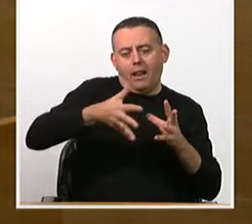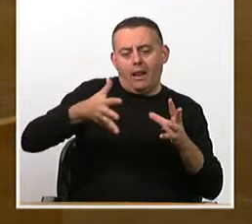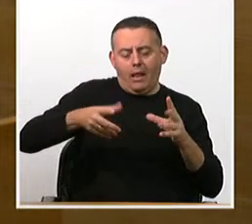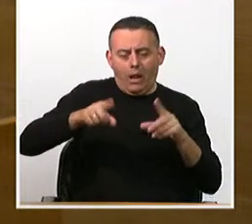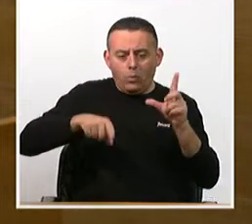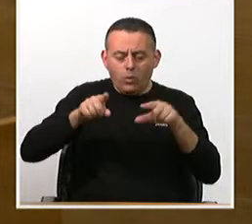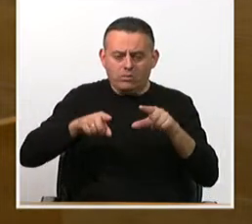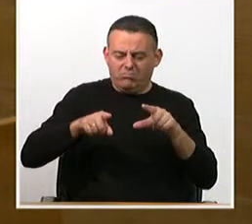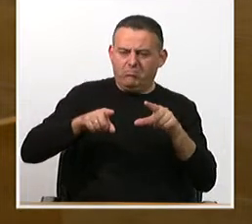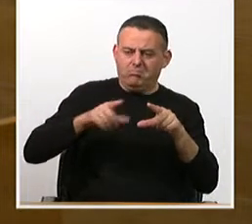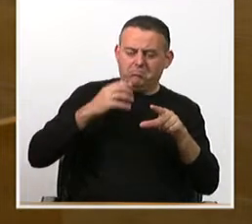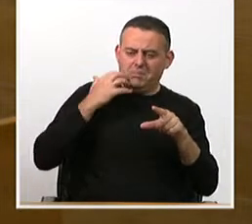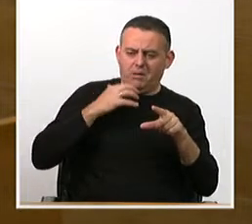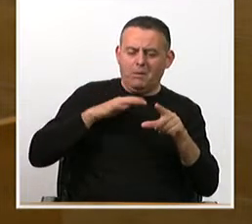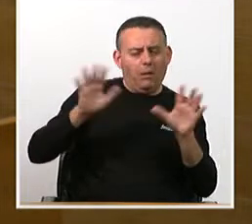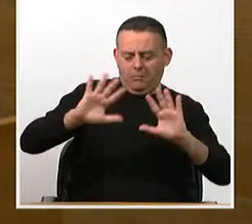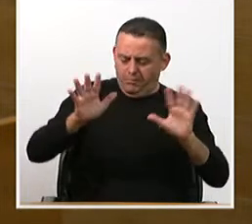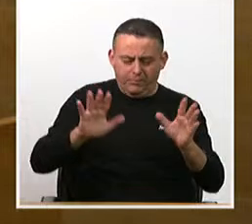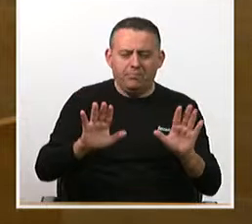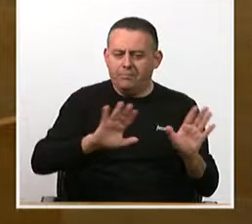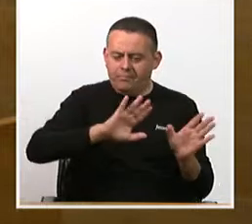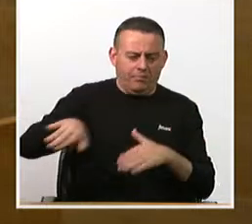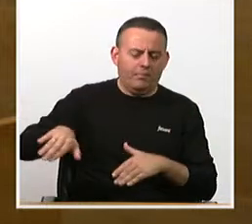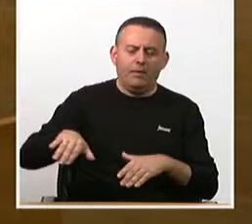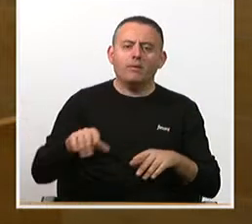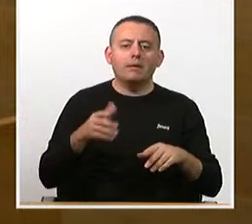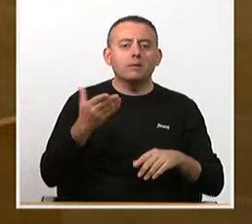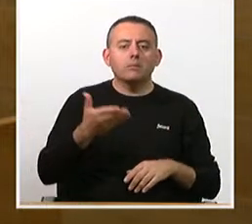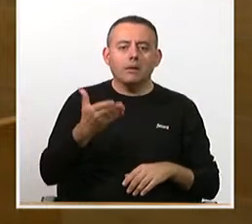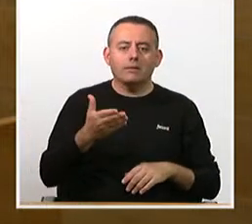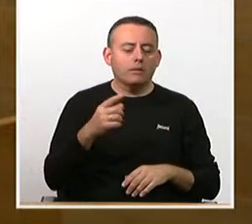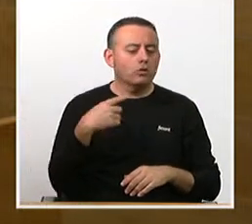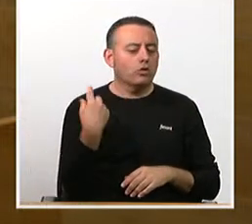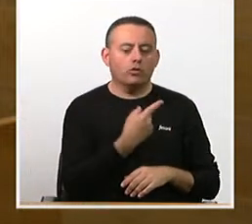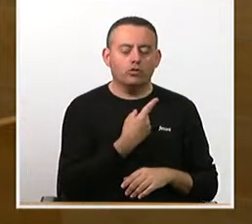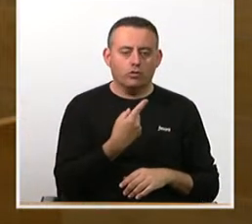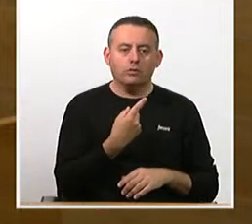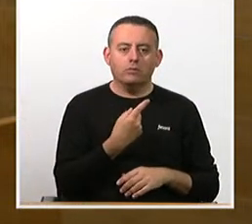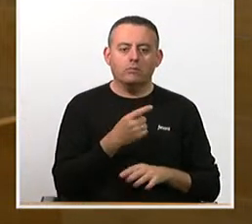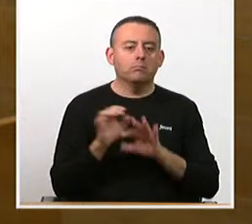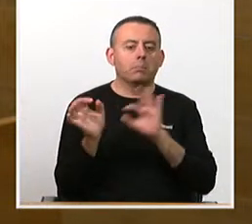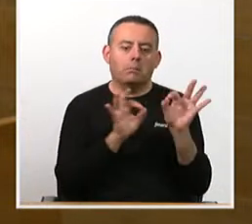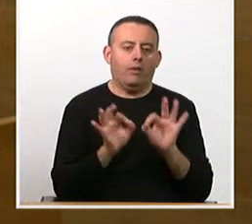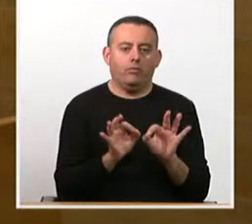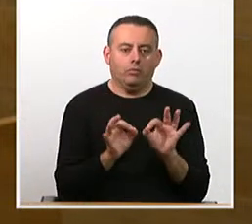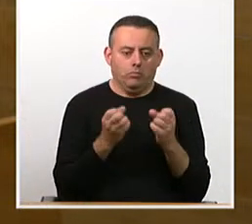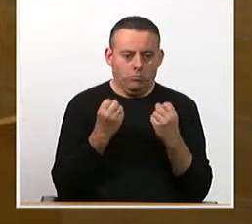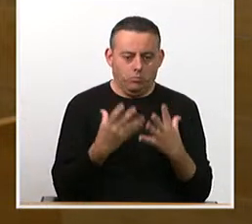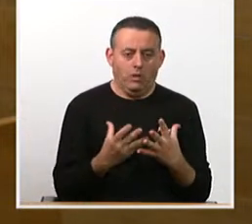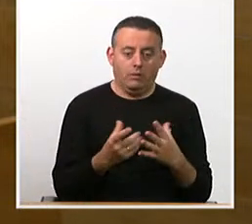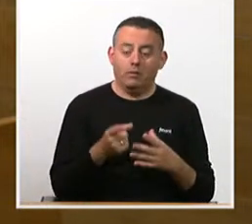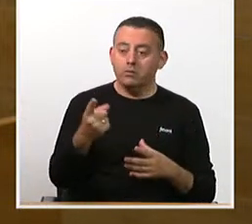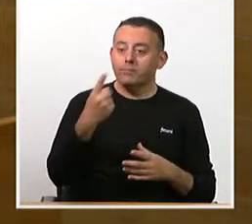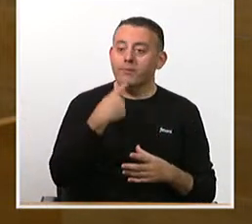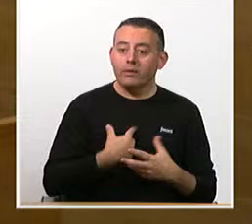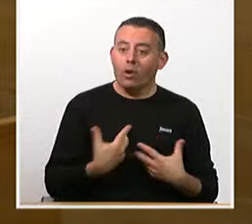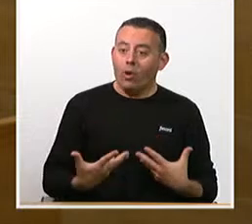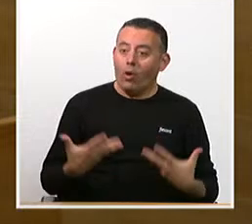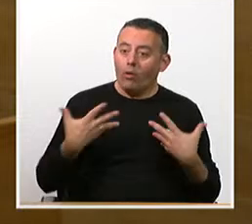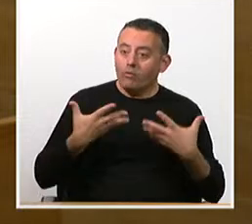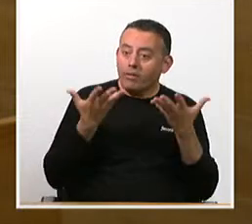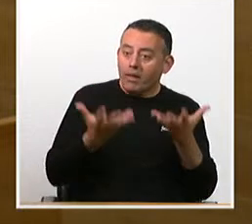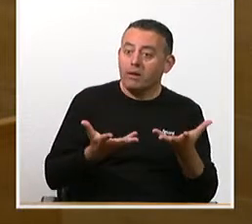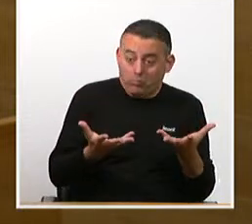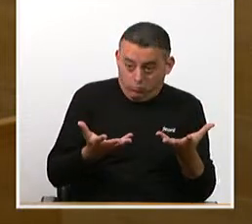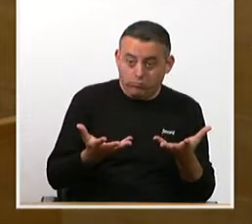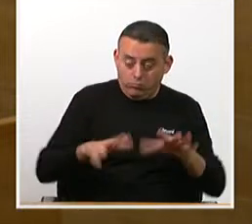del cañón y realmente tengo que decirle que claro que le acepto el guante Se lo iba a proponer yo en